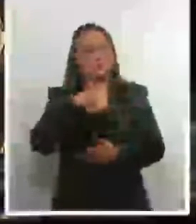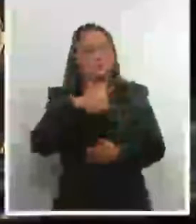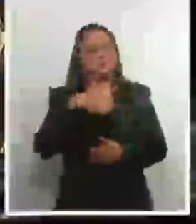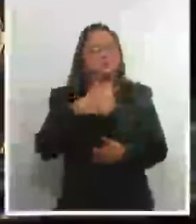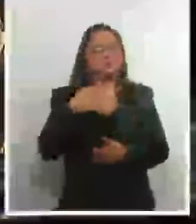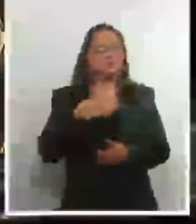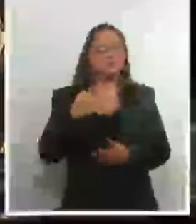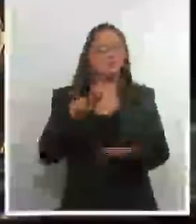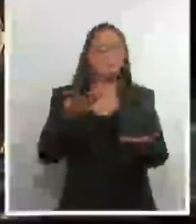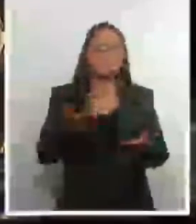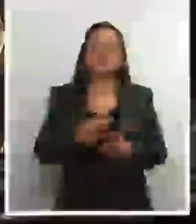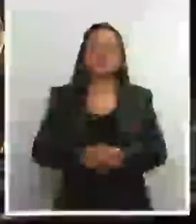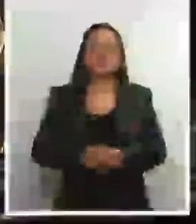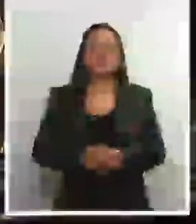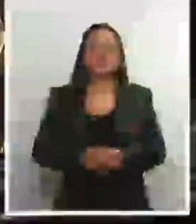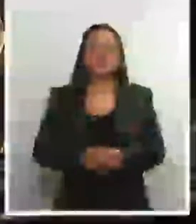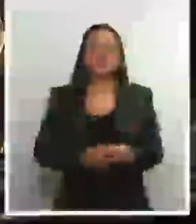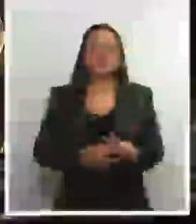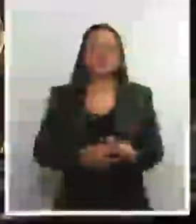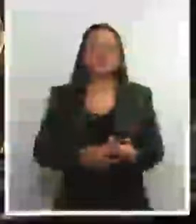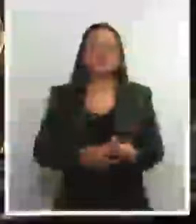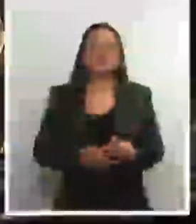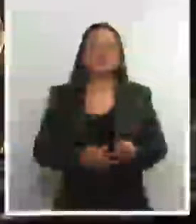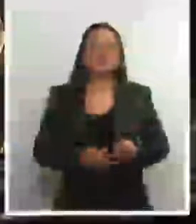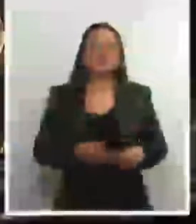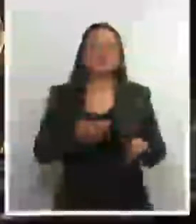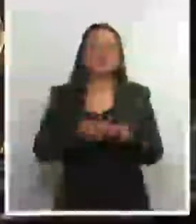consideraran. Estamos